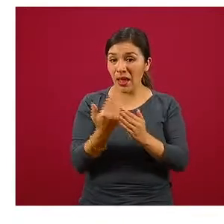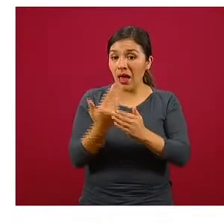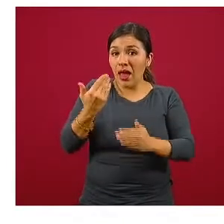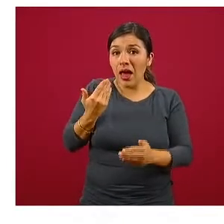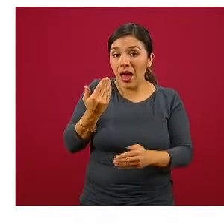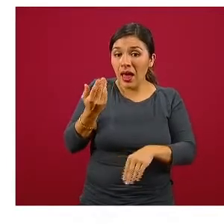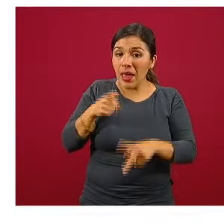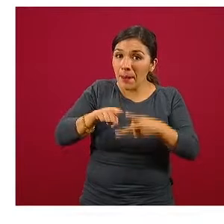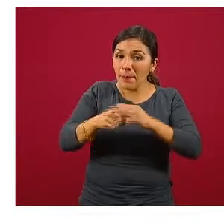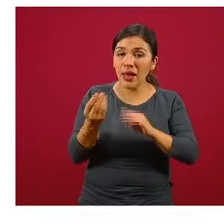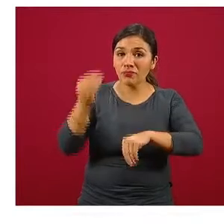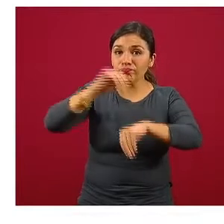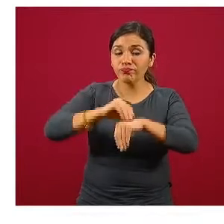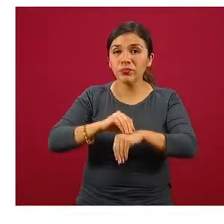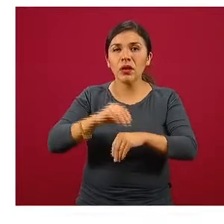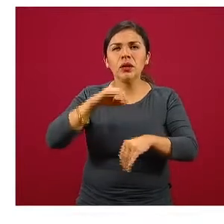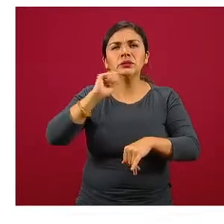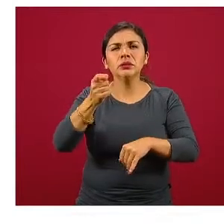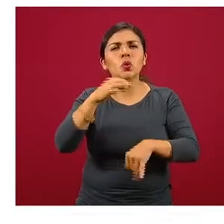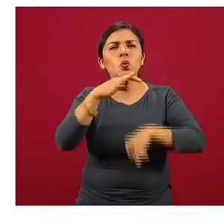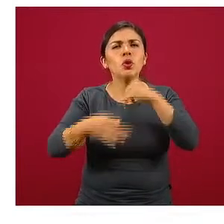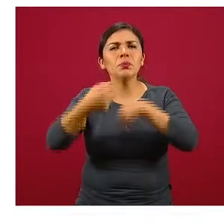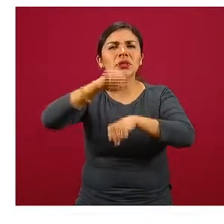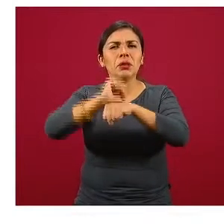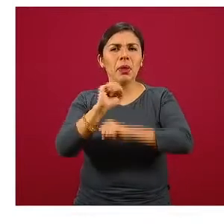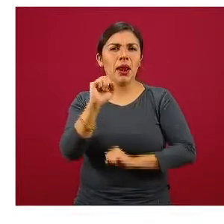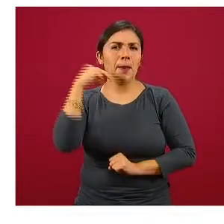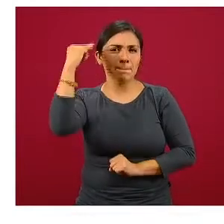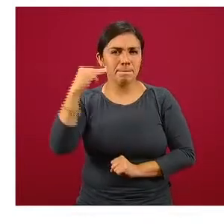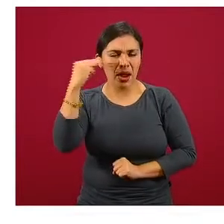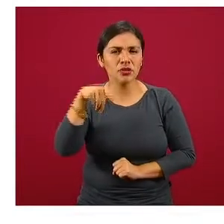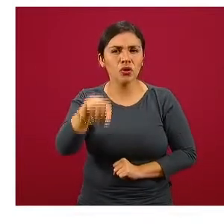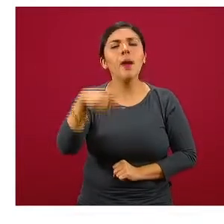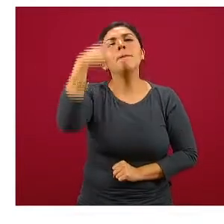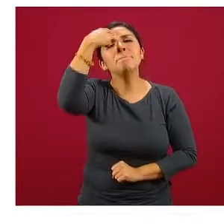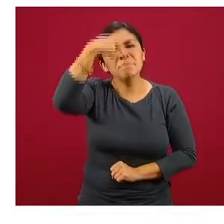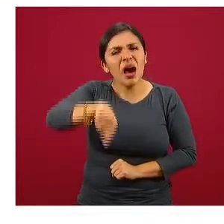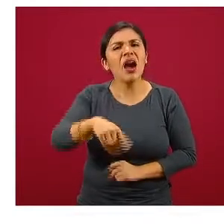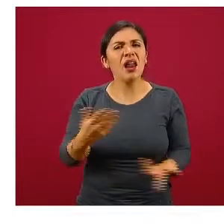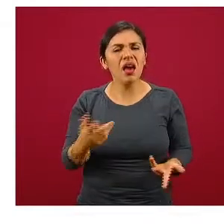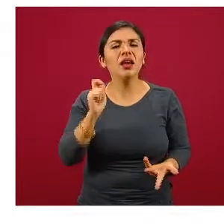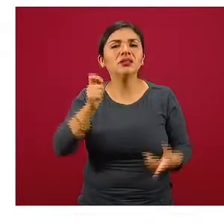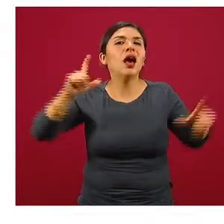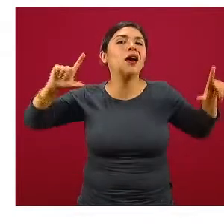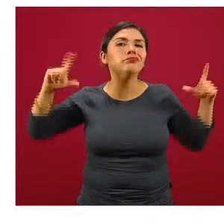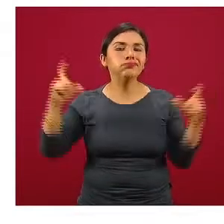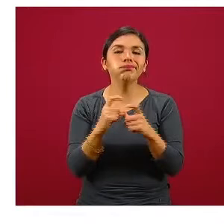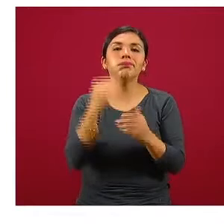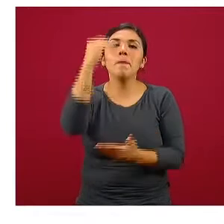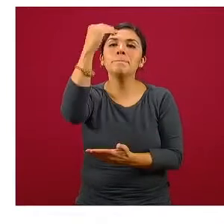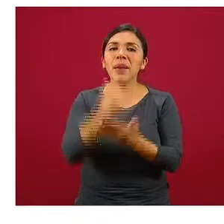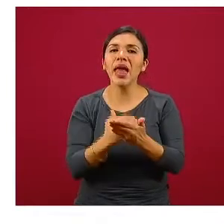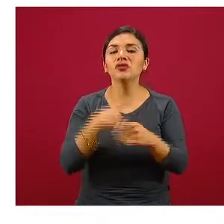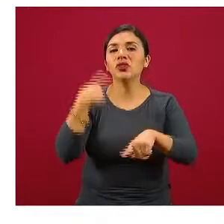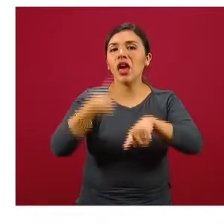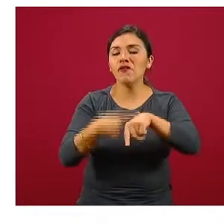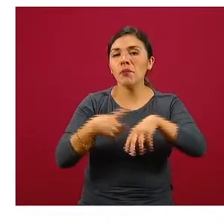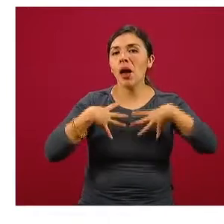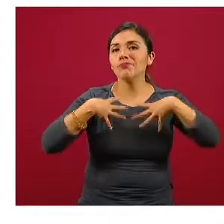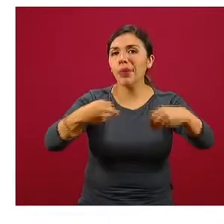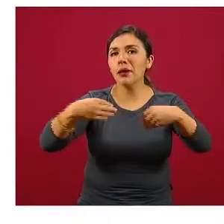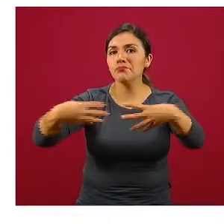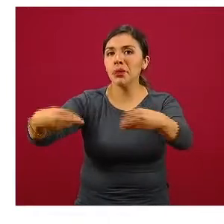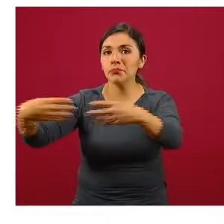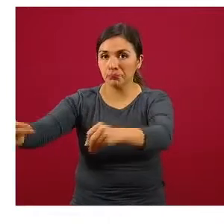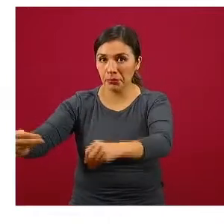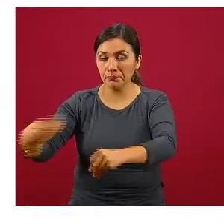pasado última semana de marzo, era precisamente disminuir la transmisión comunitaria,